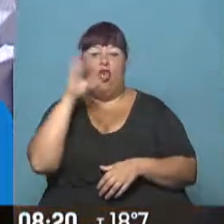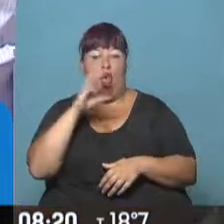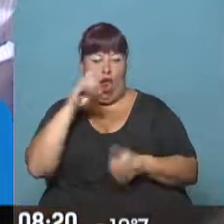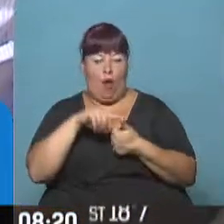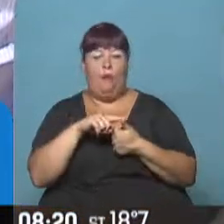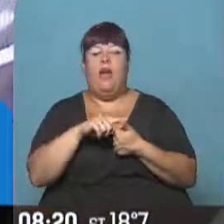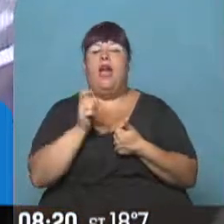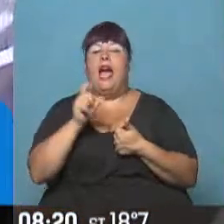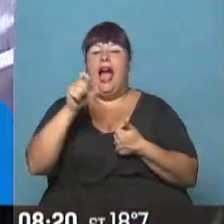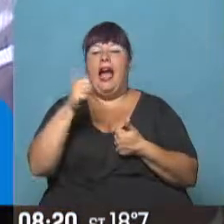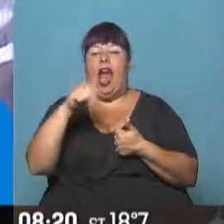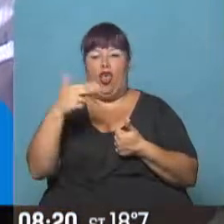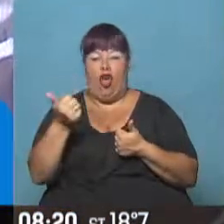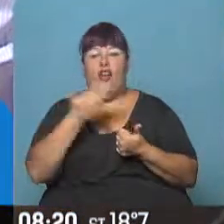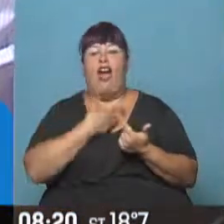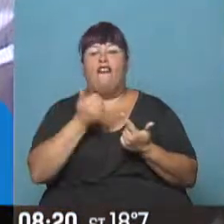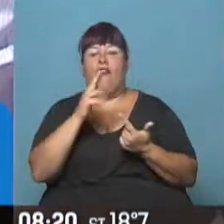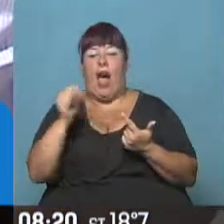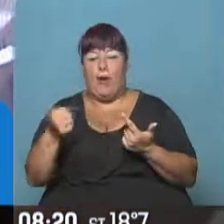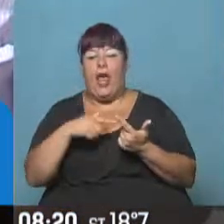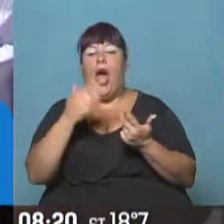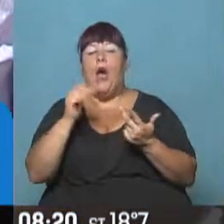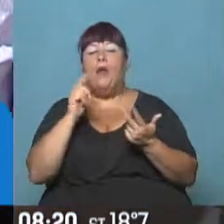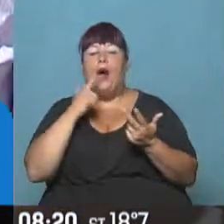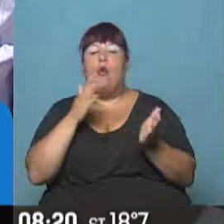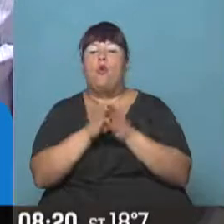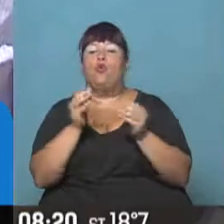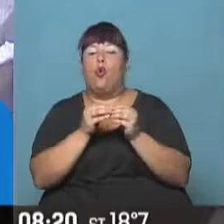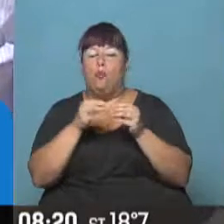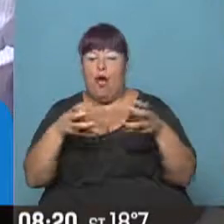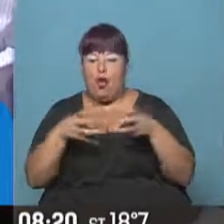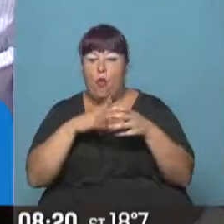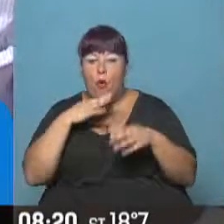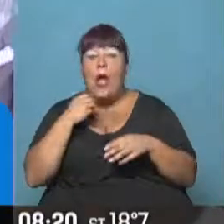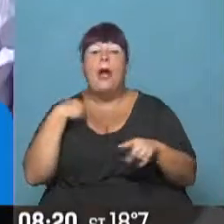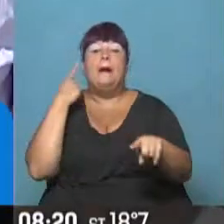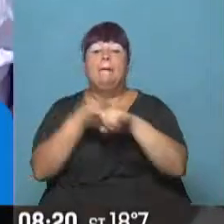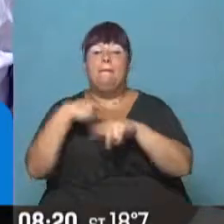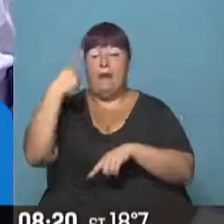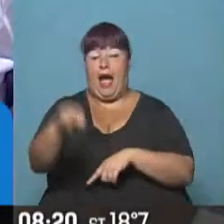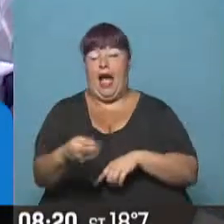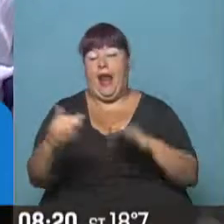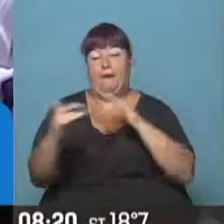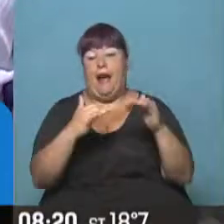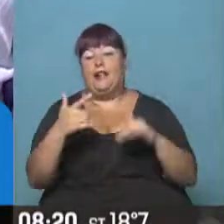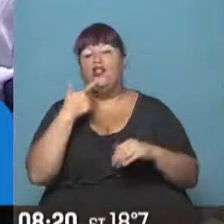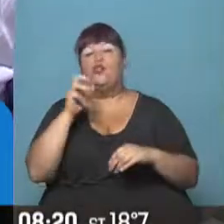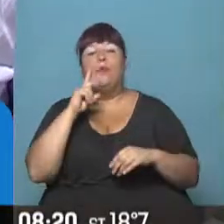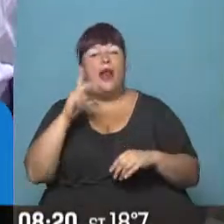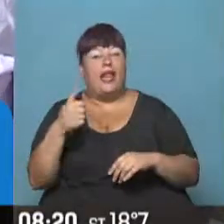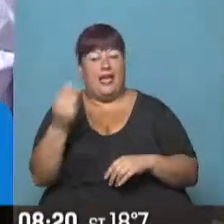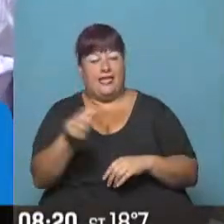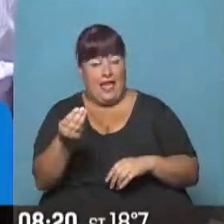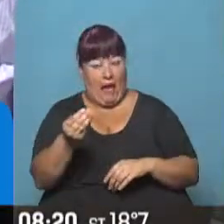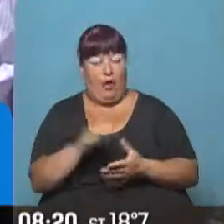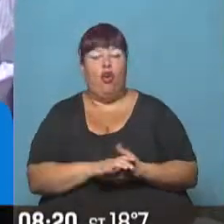Estamos hablando de Cardona, de Fabra y de Barrios junto con sus compañeros de cara a lo que será el partido por la Superliga del próximo